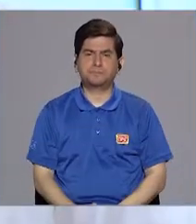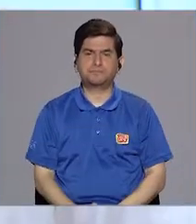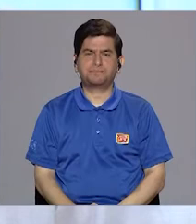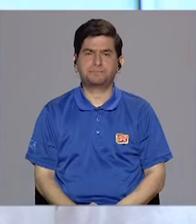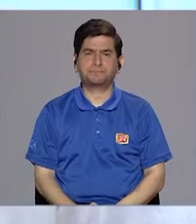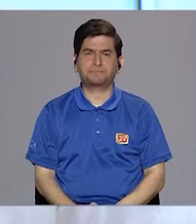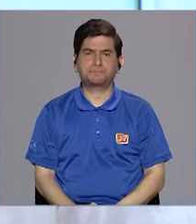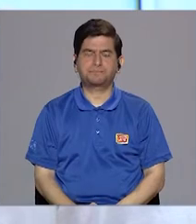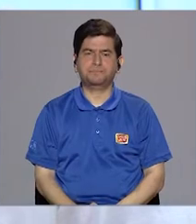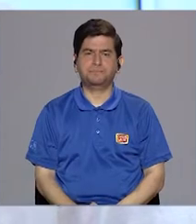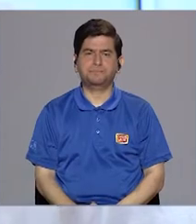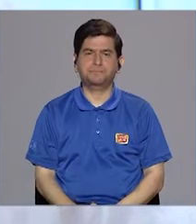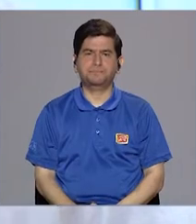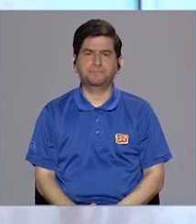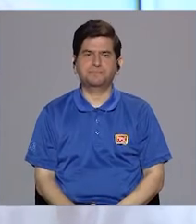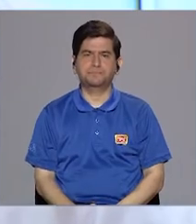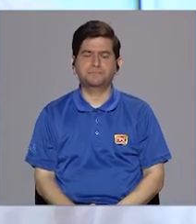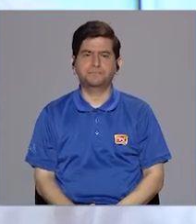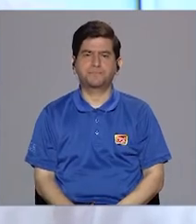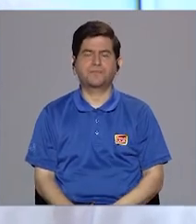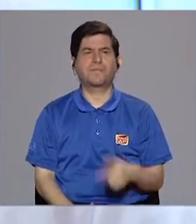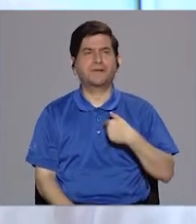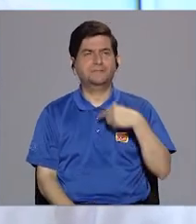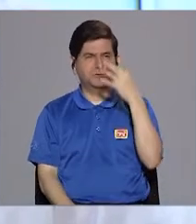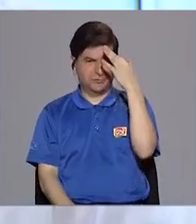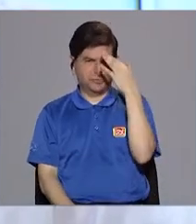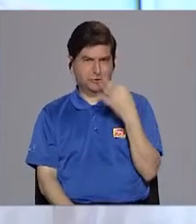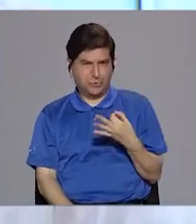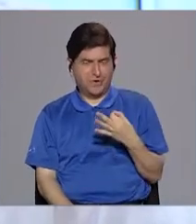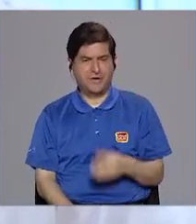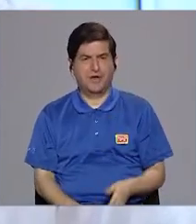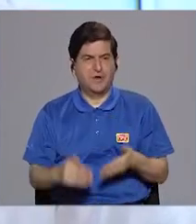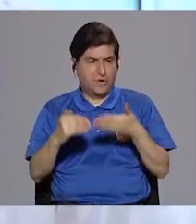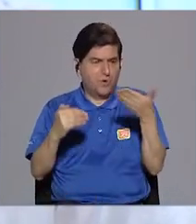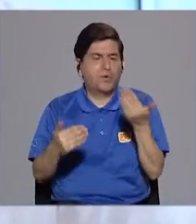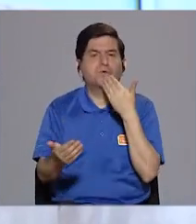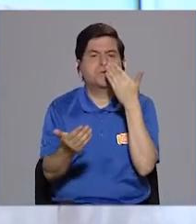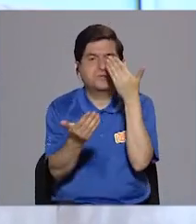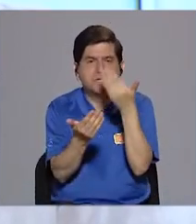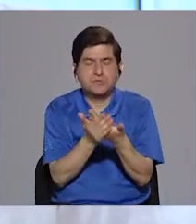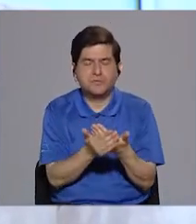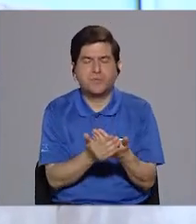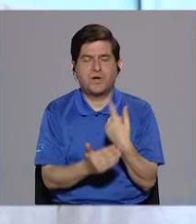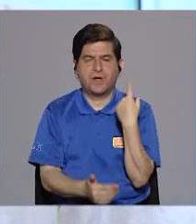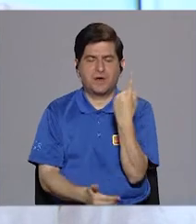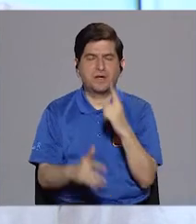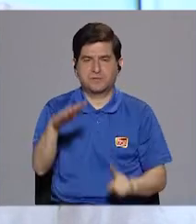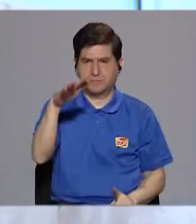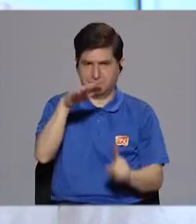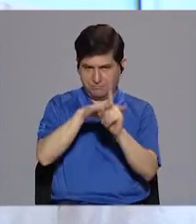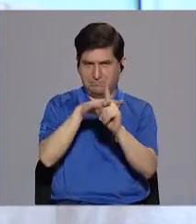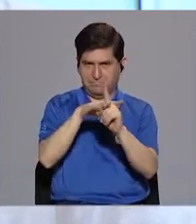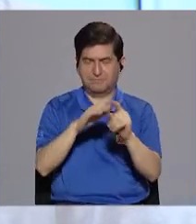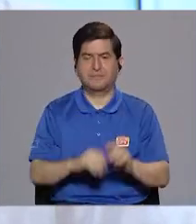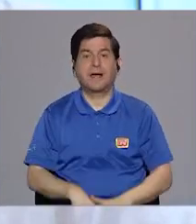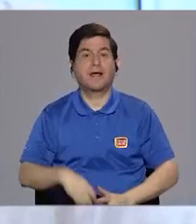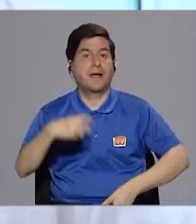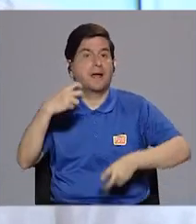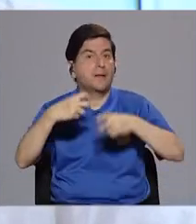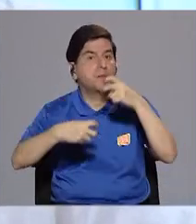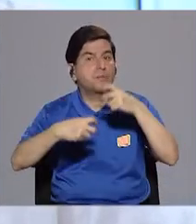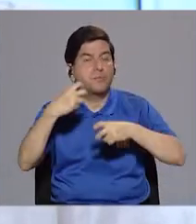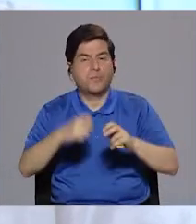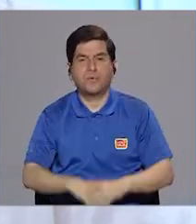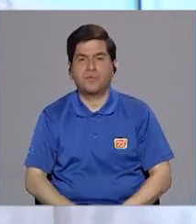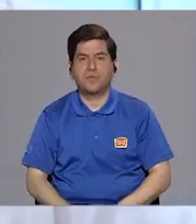Bueno, yo creo que las cosas buenas llegan siempre. El problema es